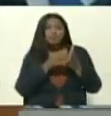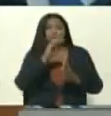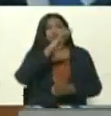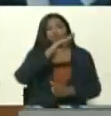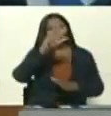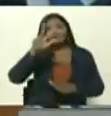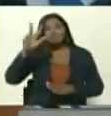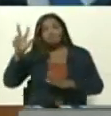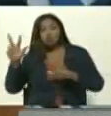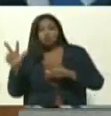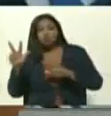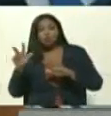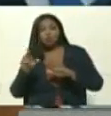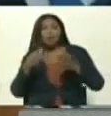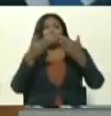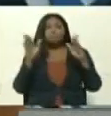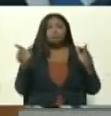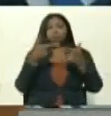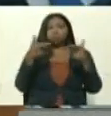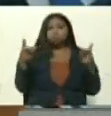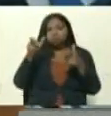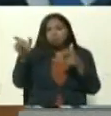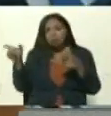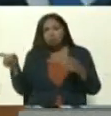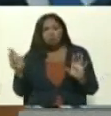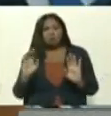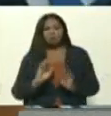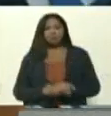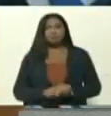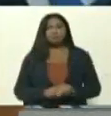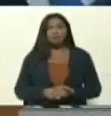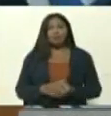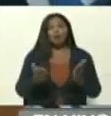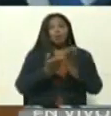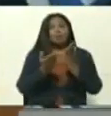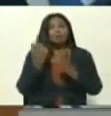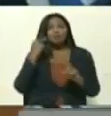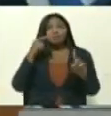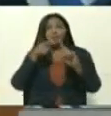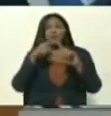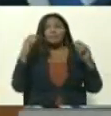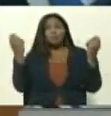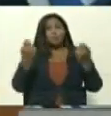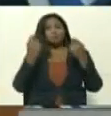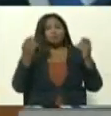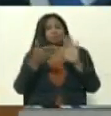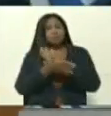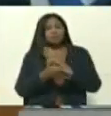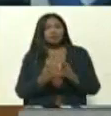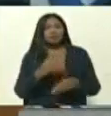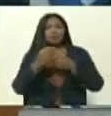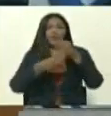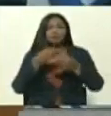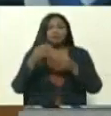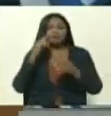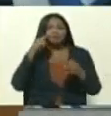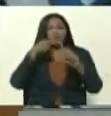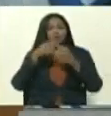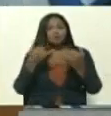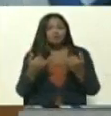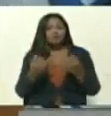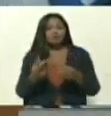119.488 público en general. La escuela tiene también como fin la promoción de la creación intelectual, la